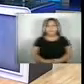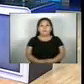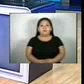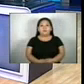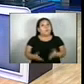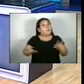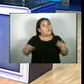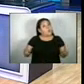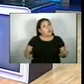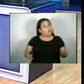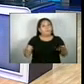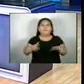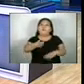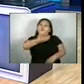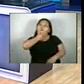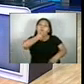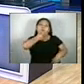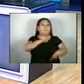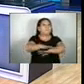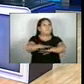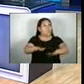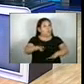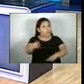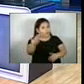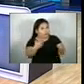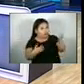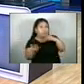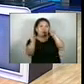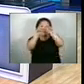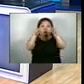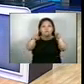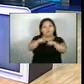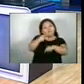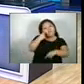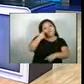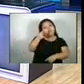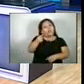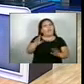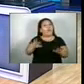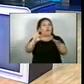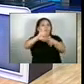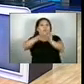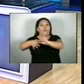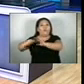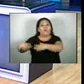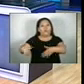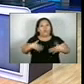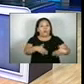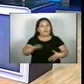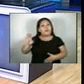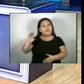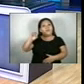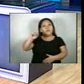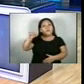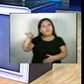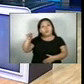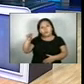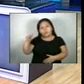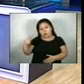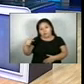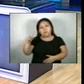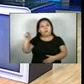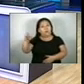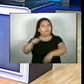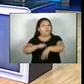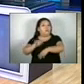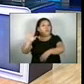Bueno, nosotros terminamos con este noticiero Hechos. Invitarlos para que se quede, por supuesto, siempre con los Juegos Olímpicos de Beijing 2022. Juegos Olímpicos de